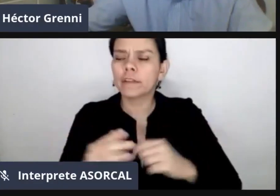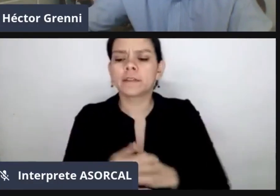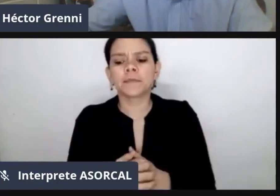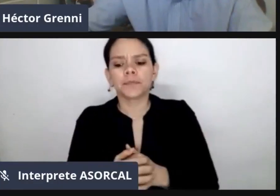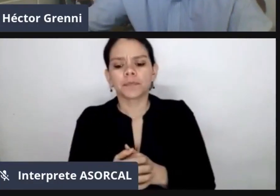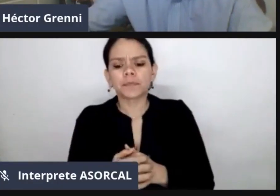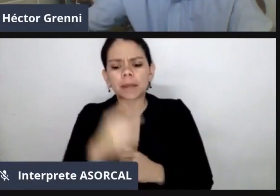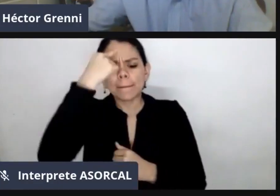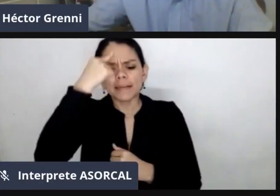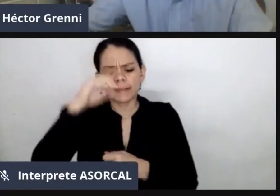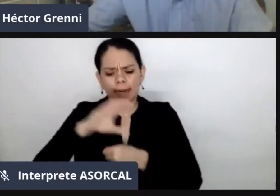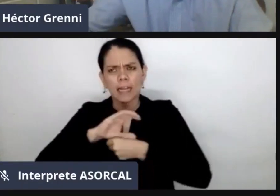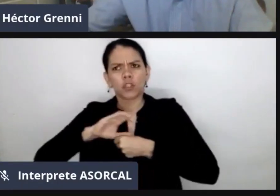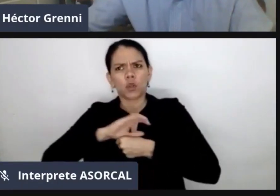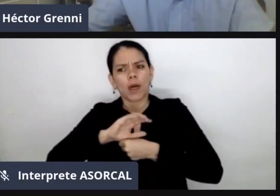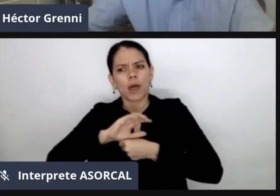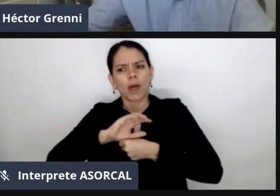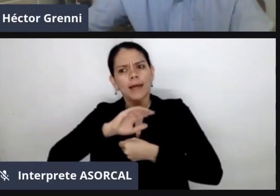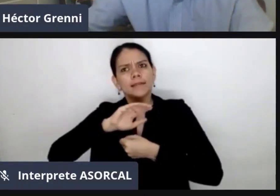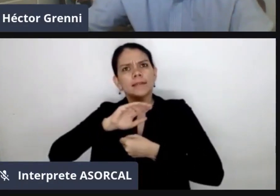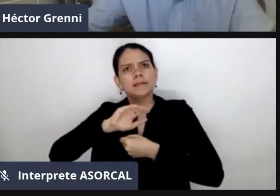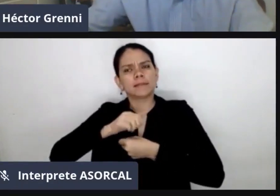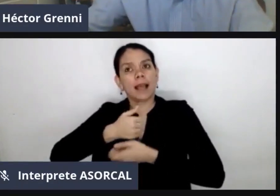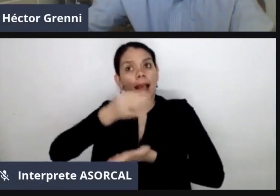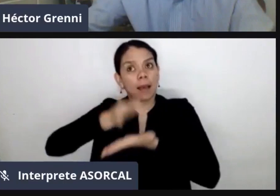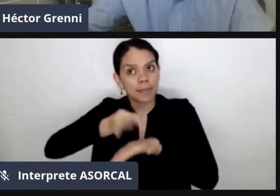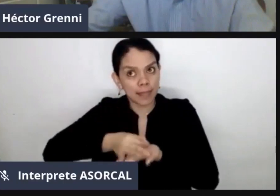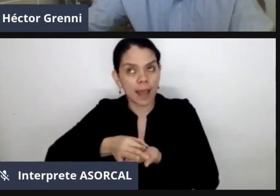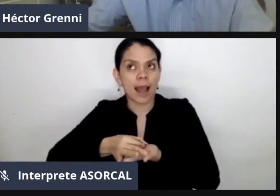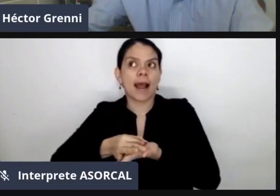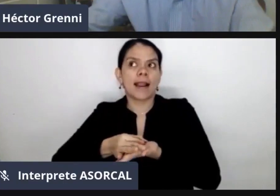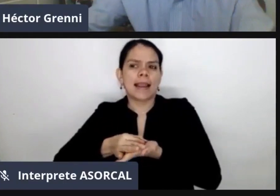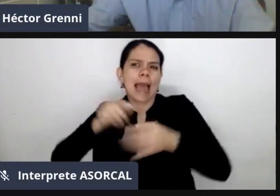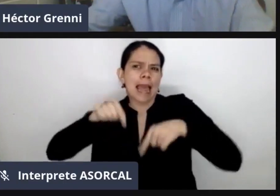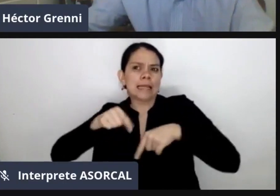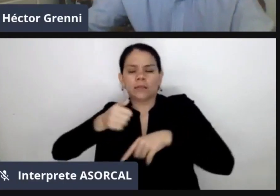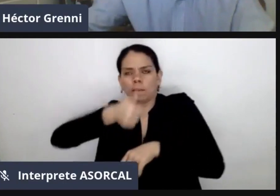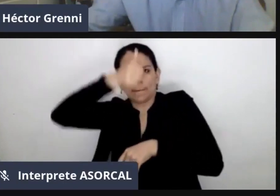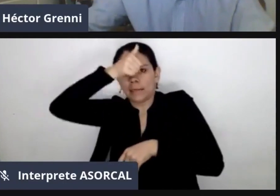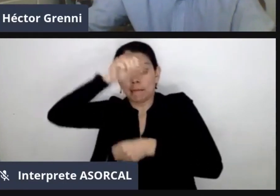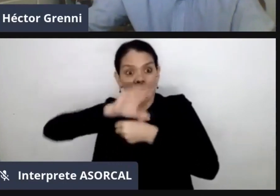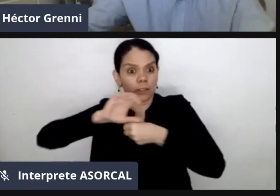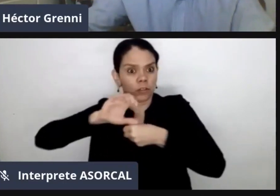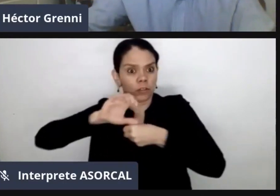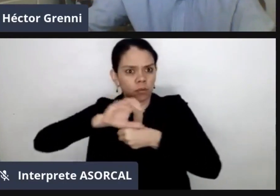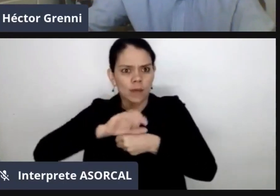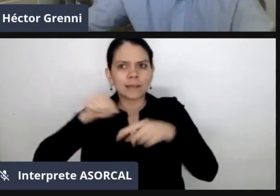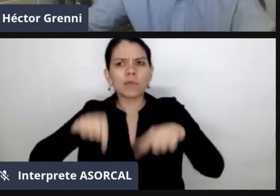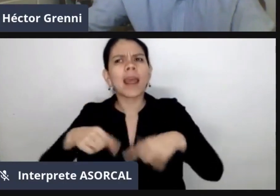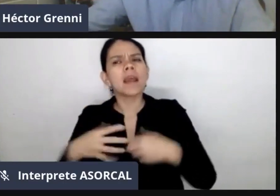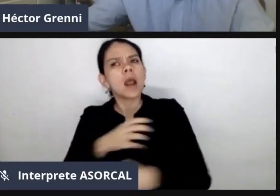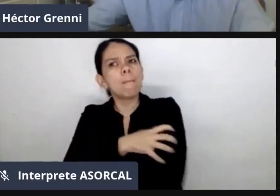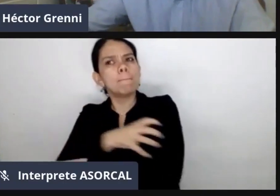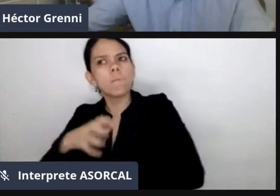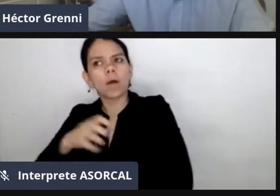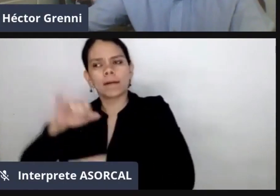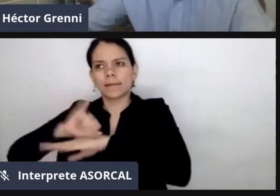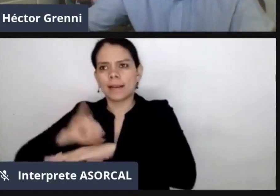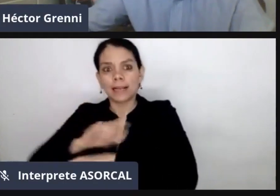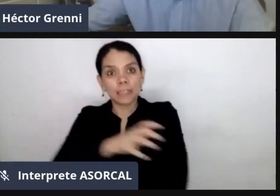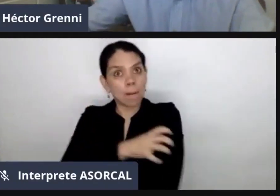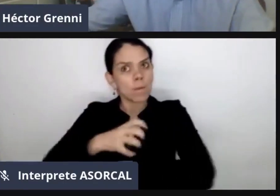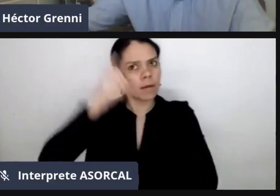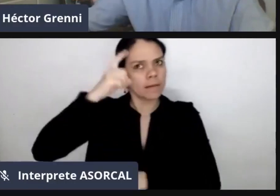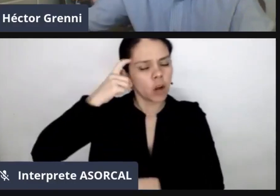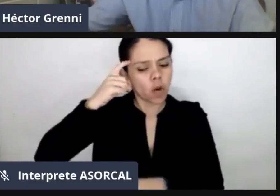poderes políticos, donde se ejerce pues el poder eclesial también, y esa vivencia del conflicto y del